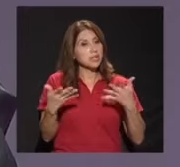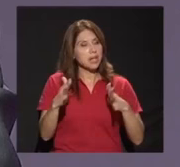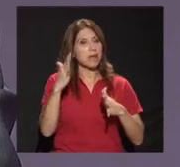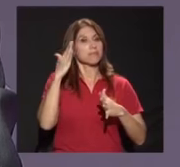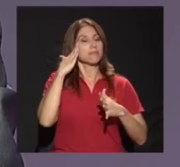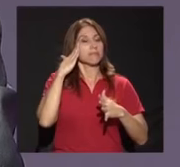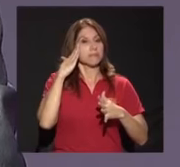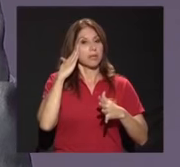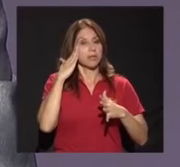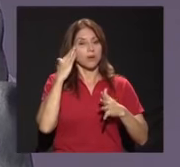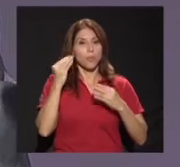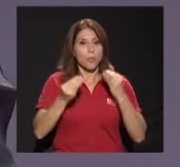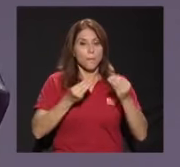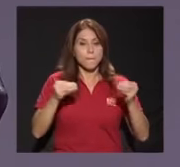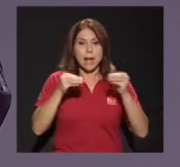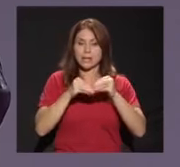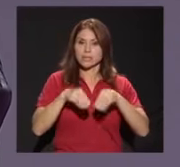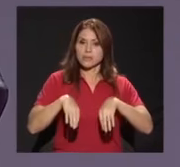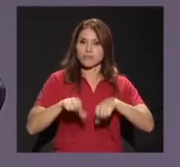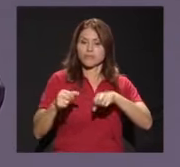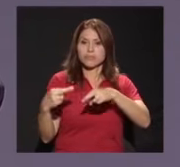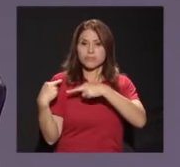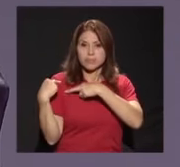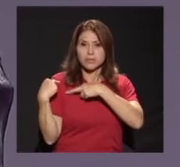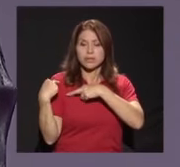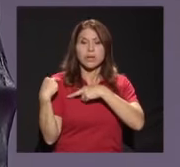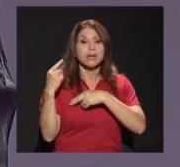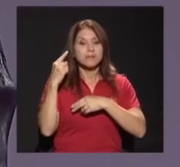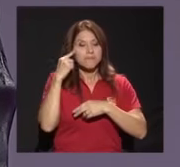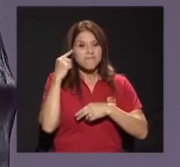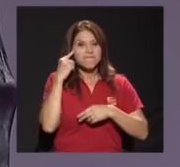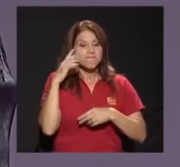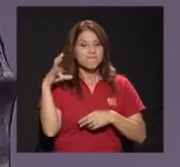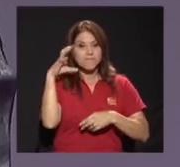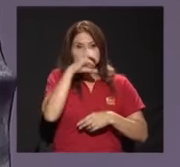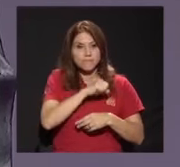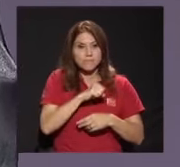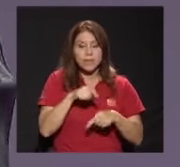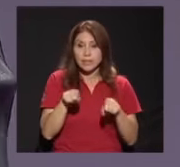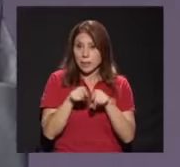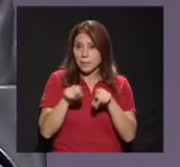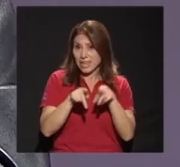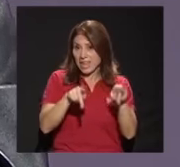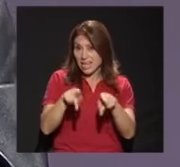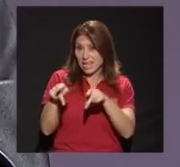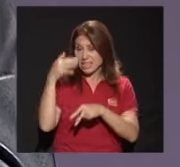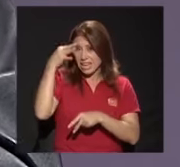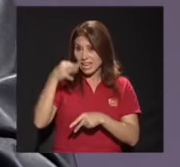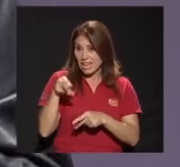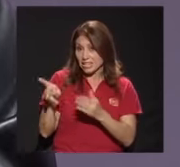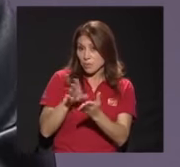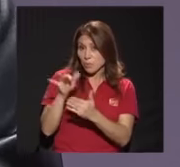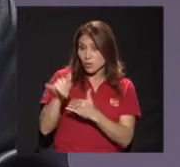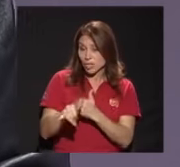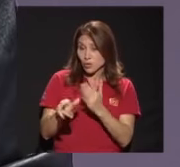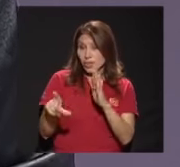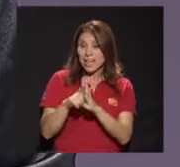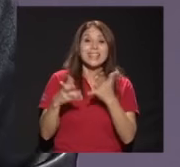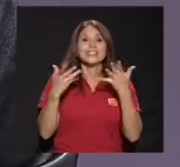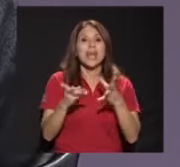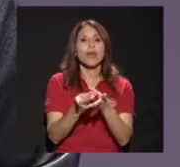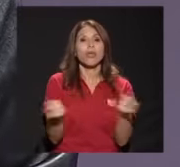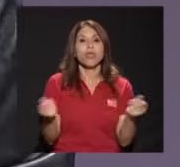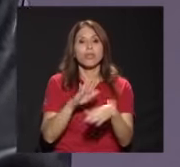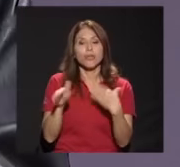conciencia y por eso incluso las preguntas que la gente piensa que el proyecto va a resolverlo todo. Cuando decimos una ley de aguas